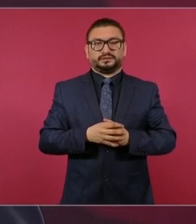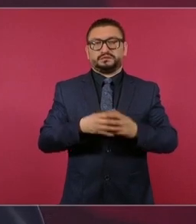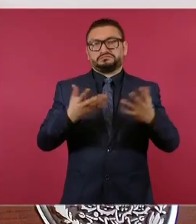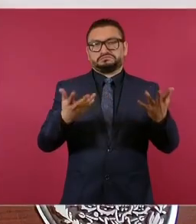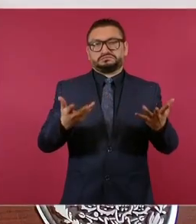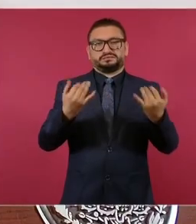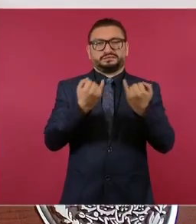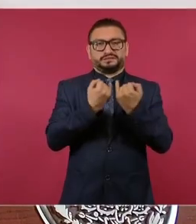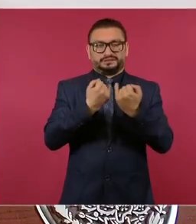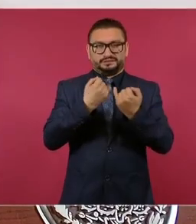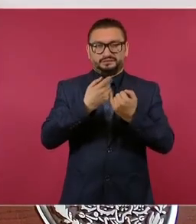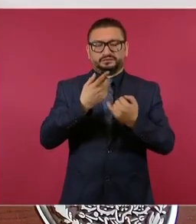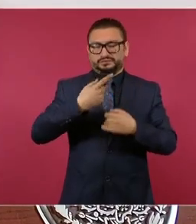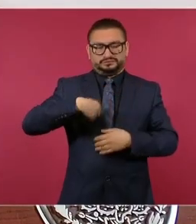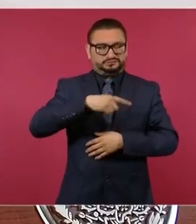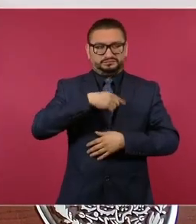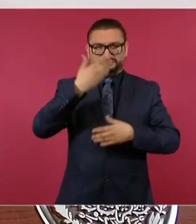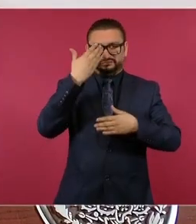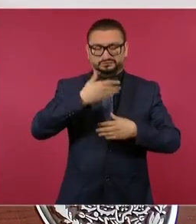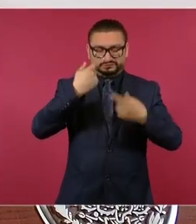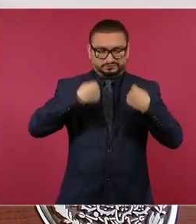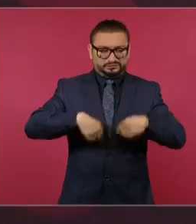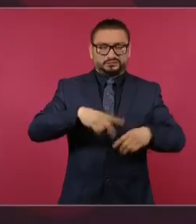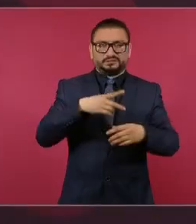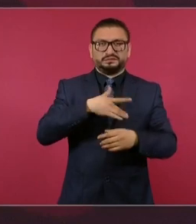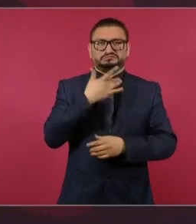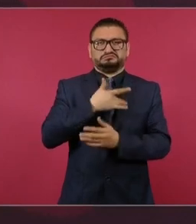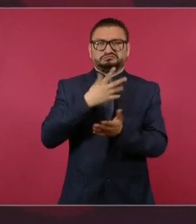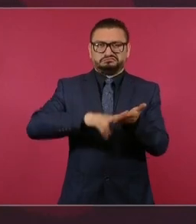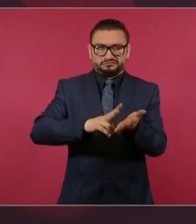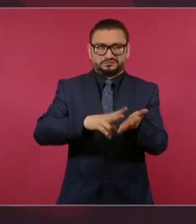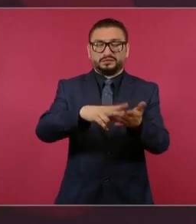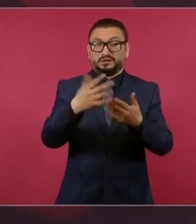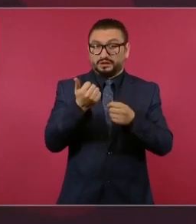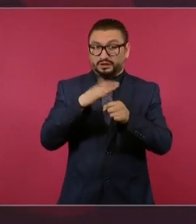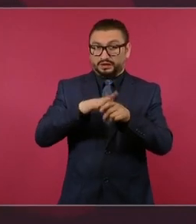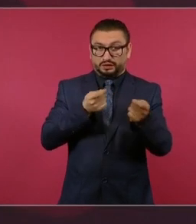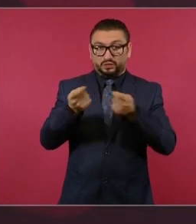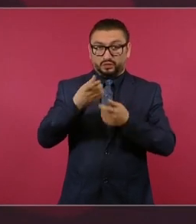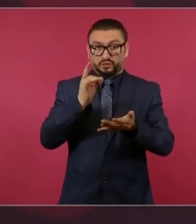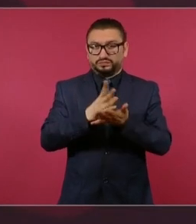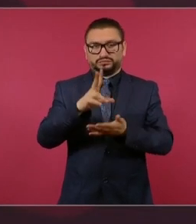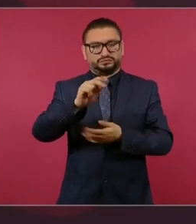Además, es un asunto de principios, no es nada más un asunto administrativo.